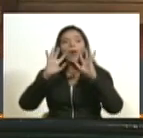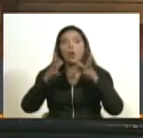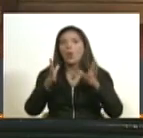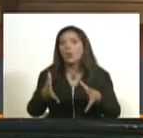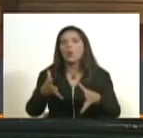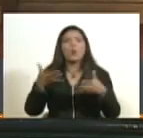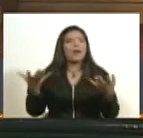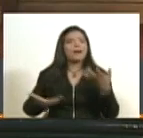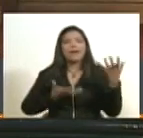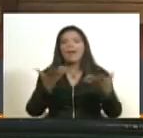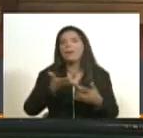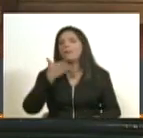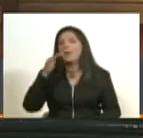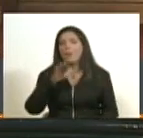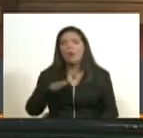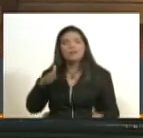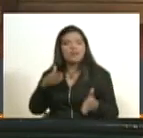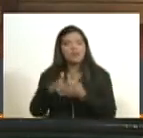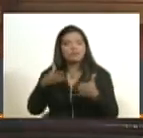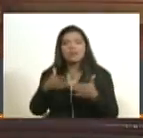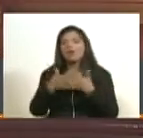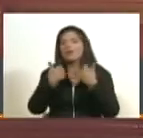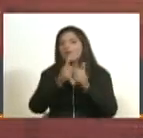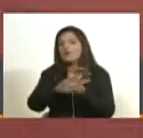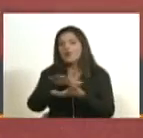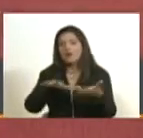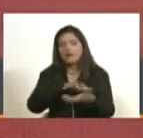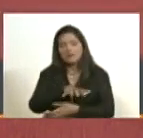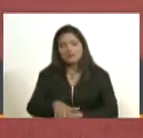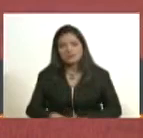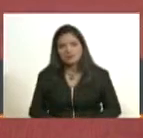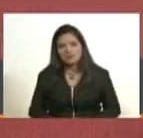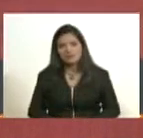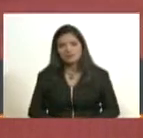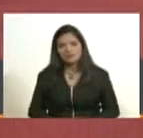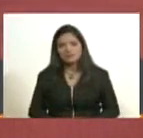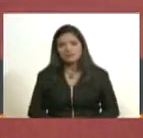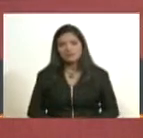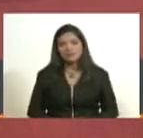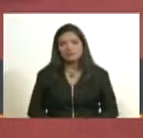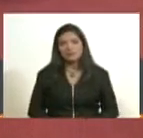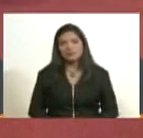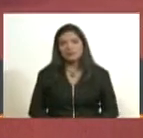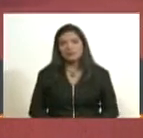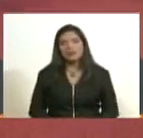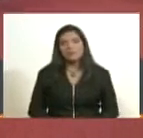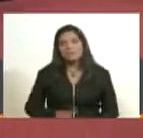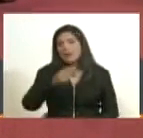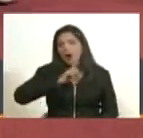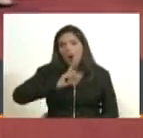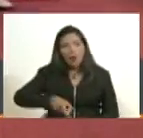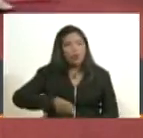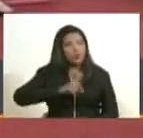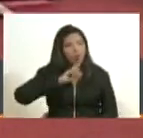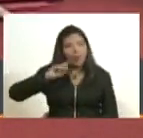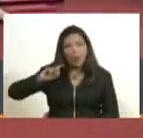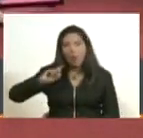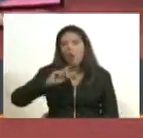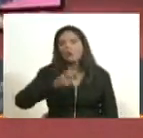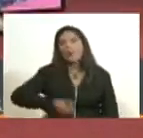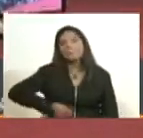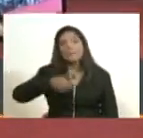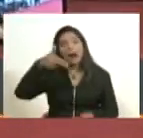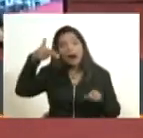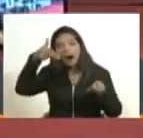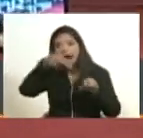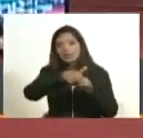de más muerte, de más ataques, de más violencia, de más intolerancia, de más odio, de más gasolina,